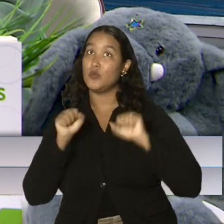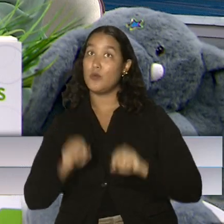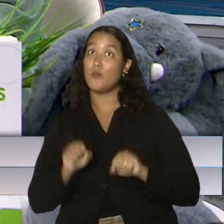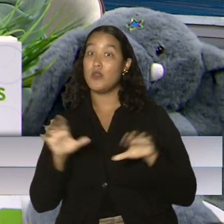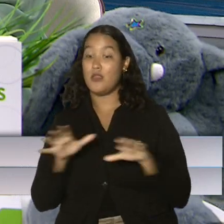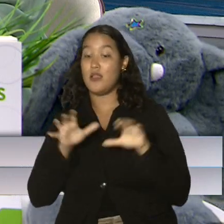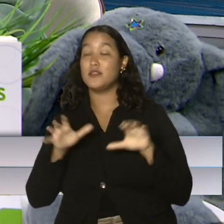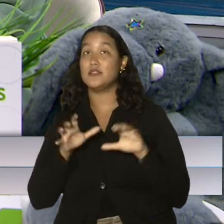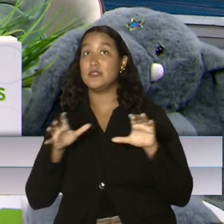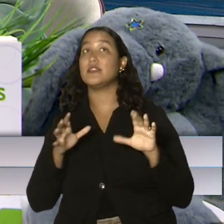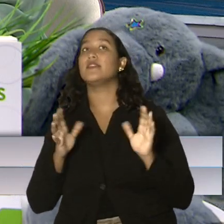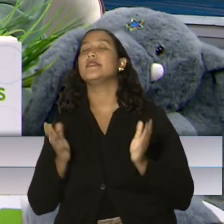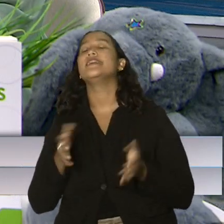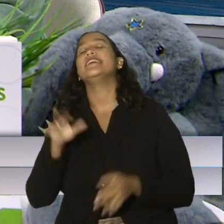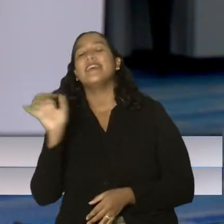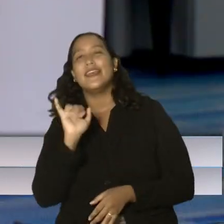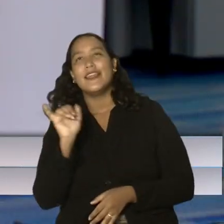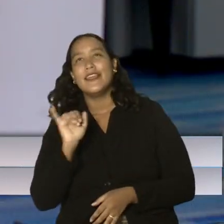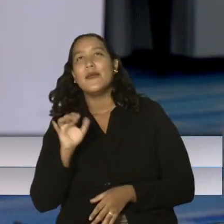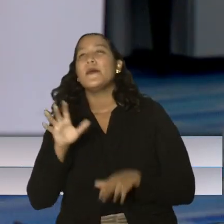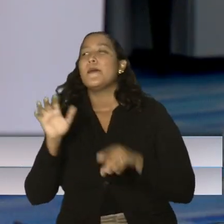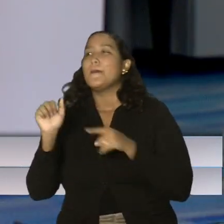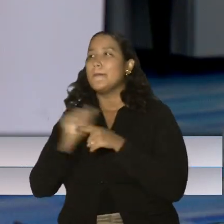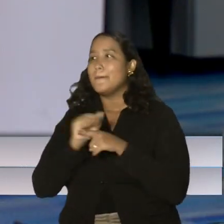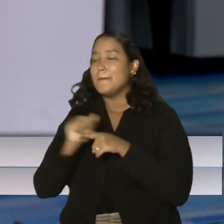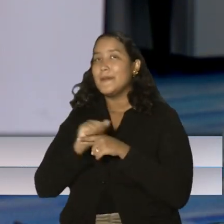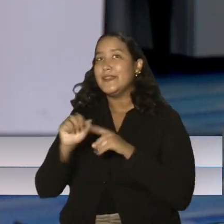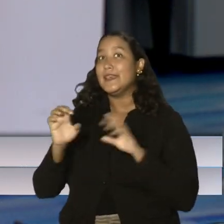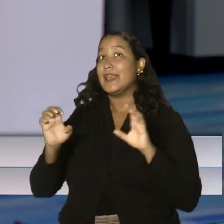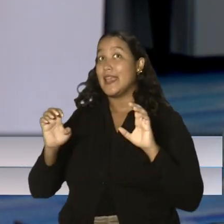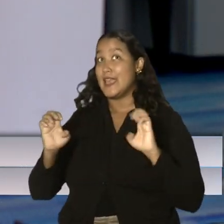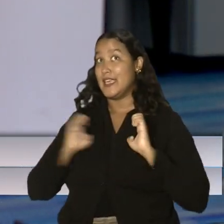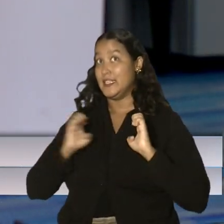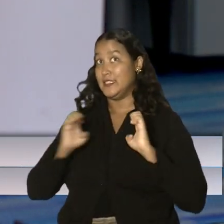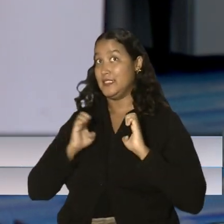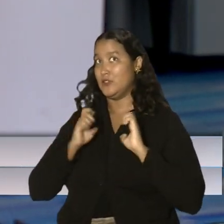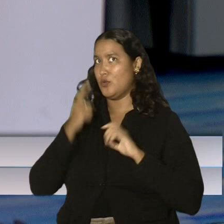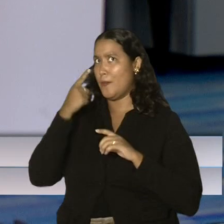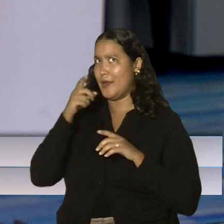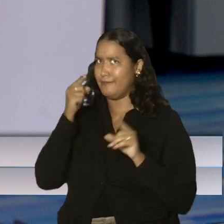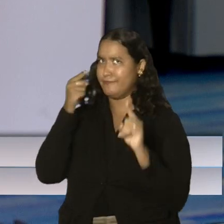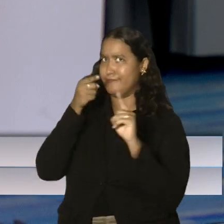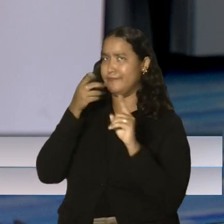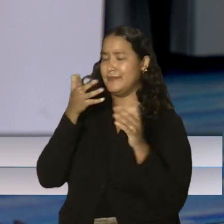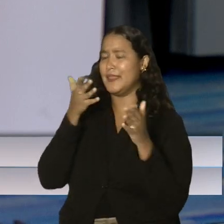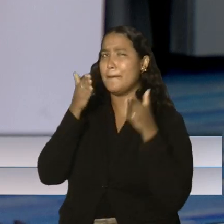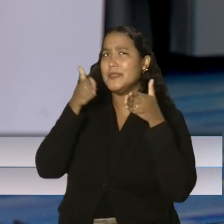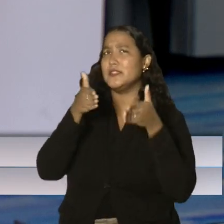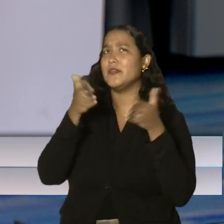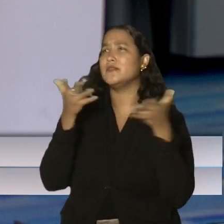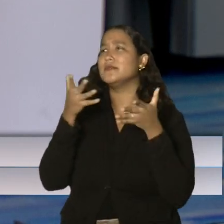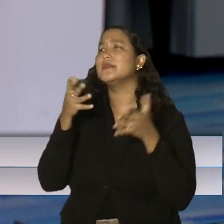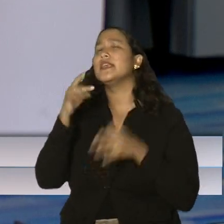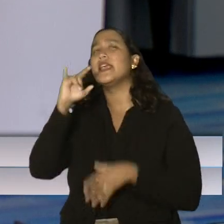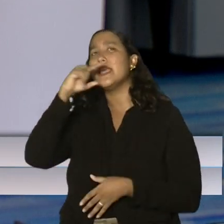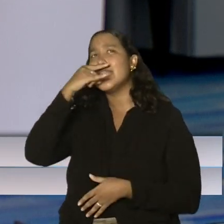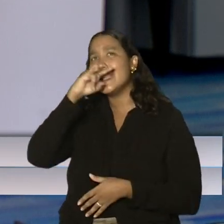acompañad bueno se practican ejercicios en los niños se les presenta de manera